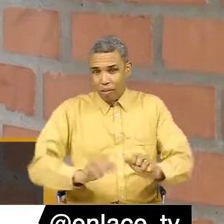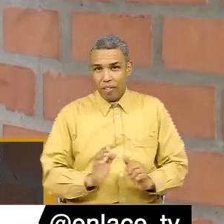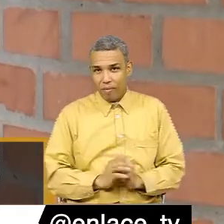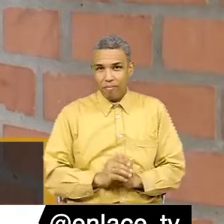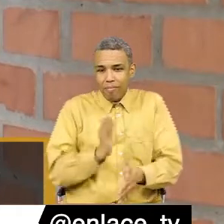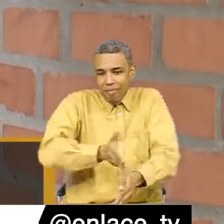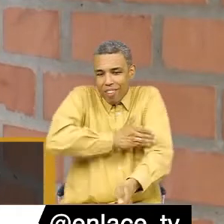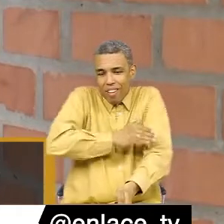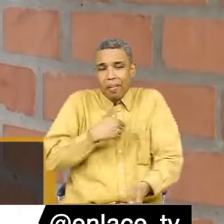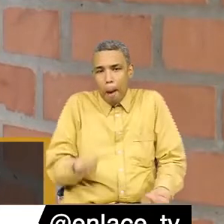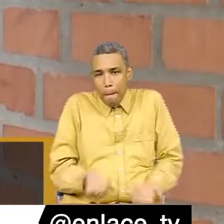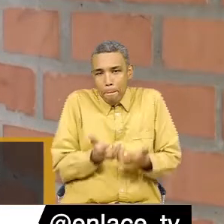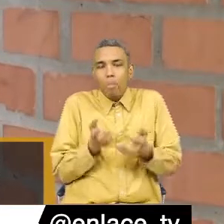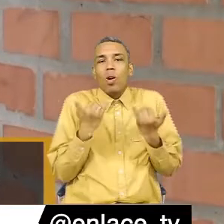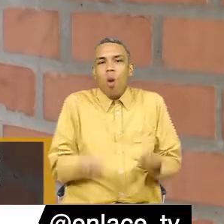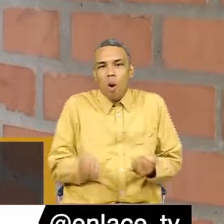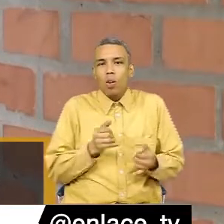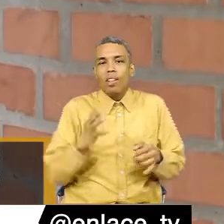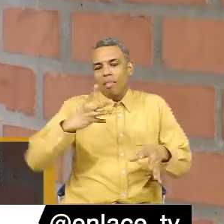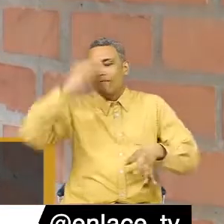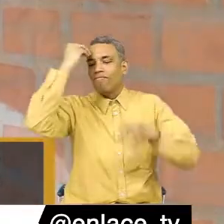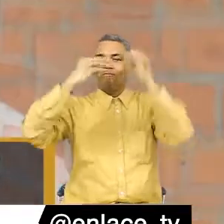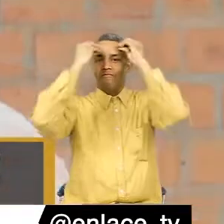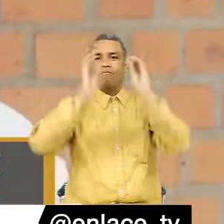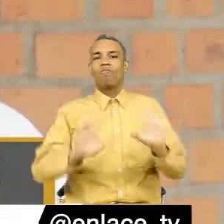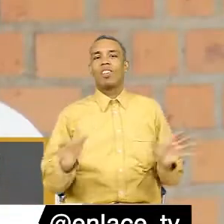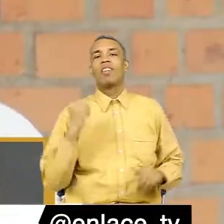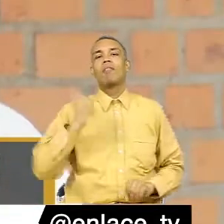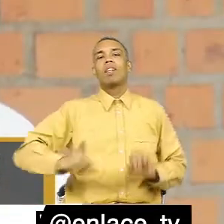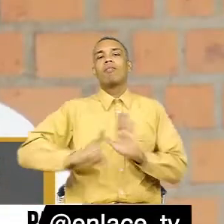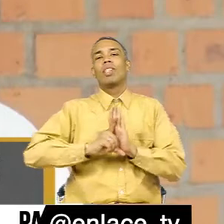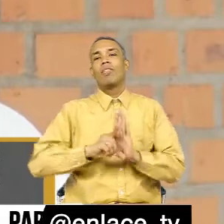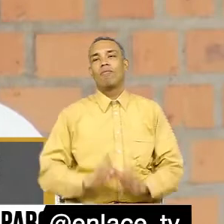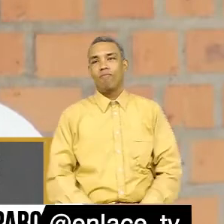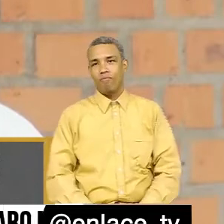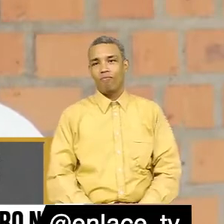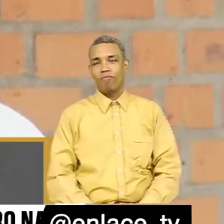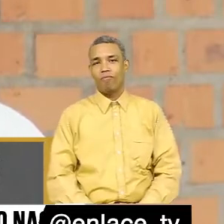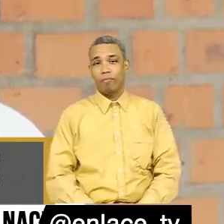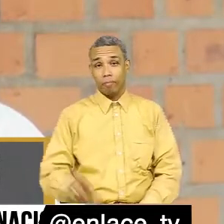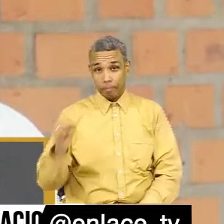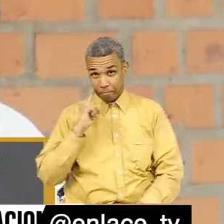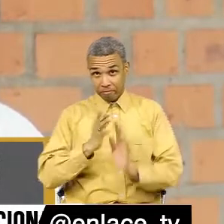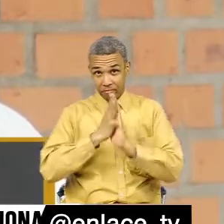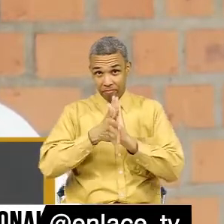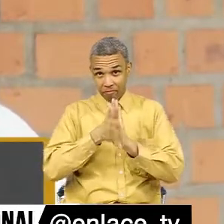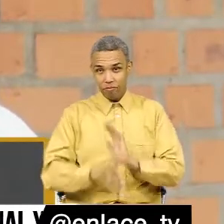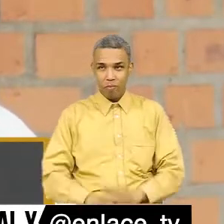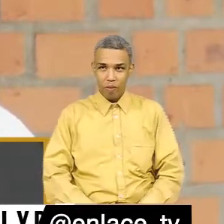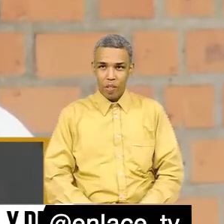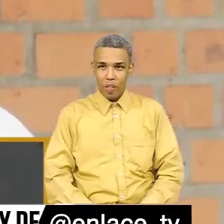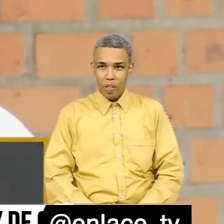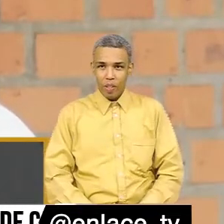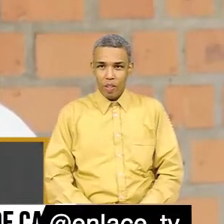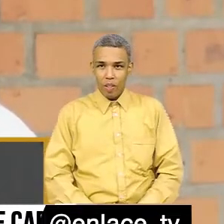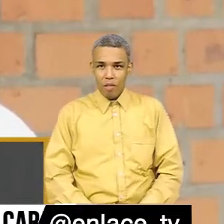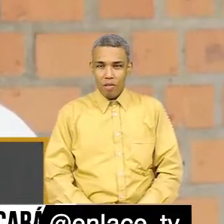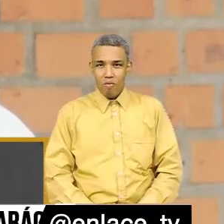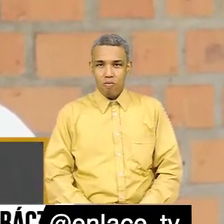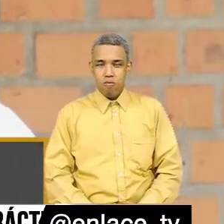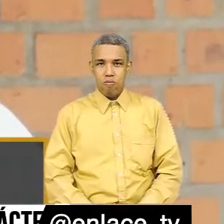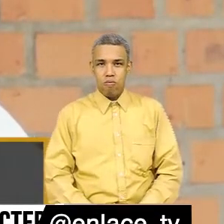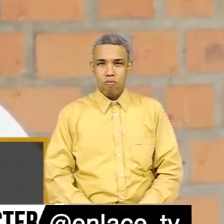operativo que requiera la aplicación de la nueva reglamentación. Eso hace parte de lo que necesitamos para que los muchachos